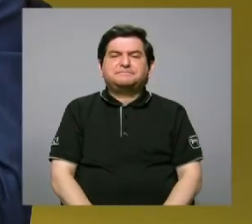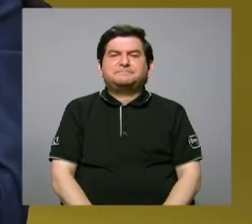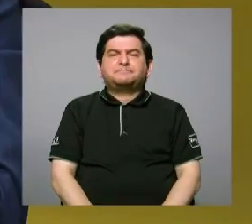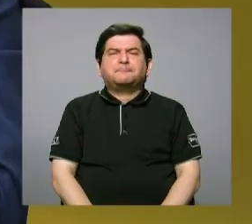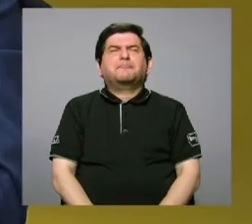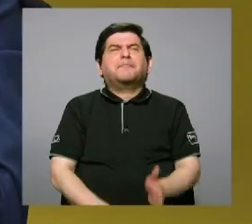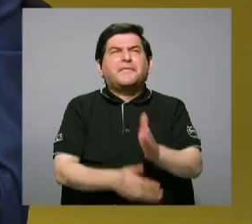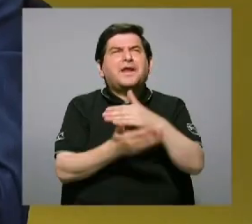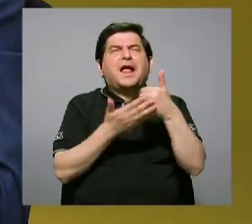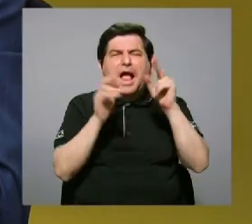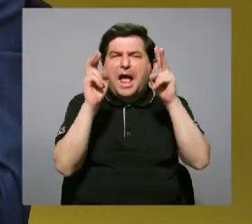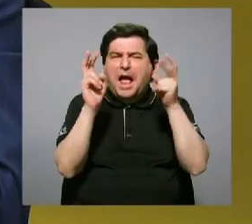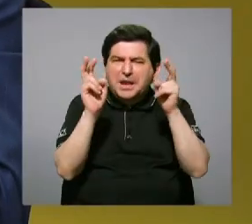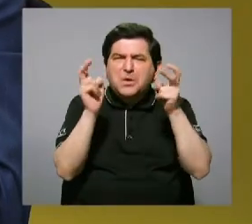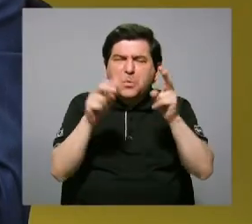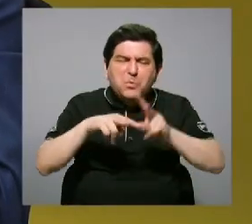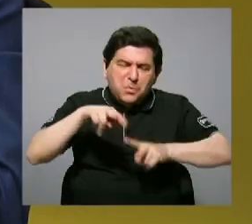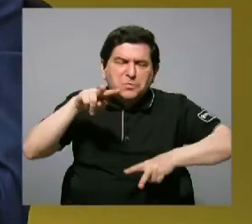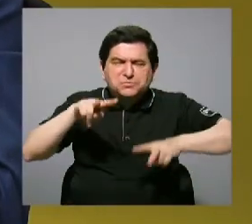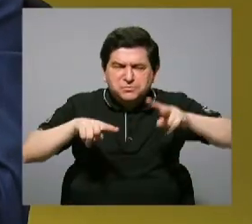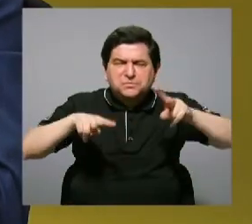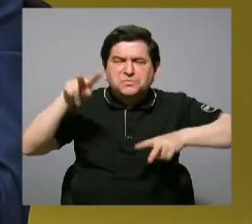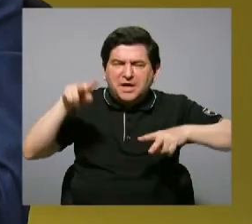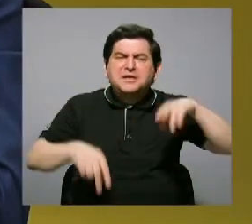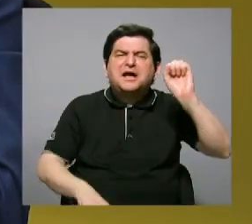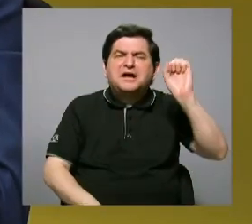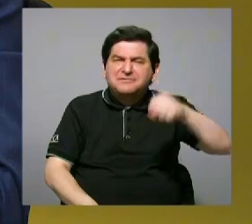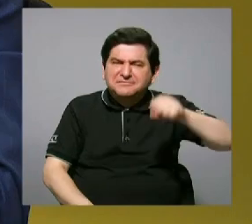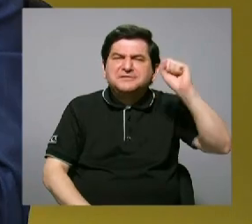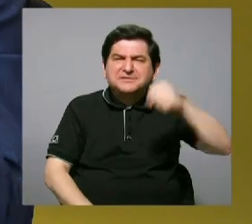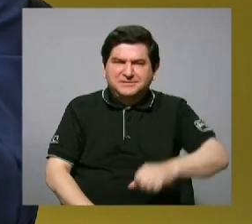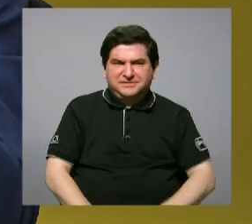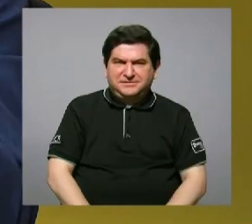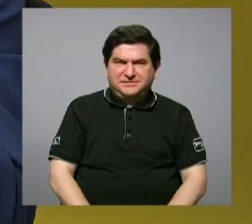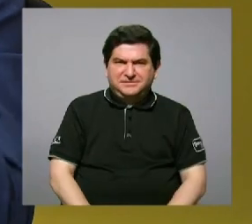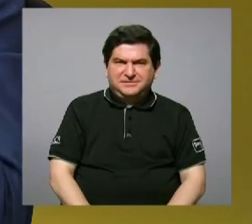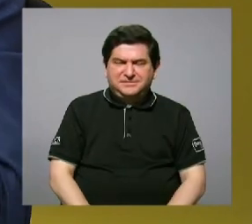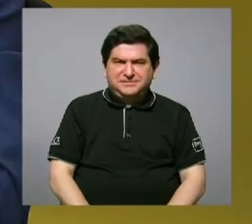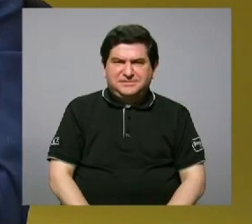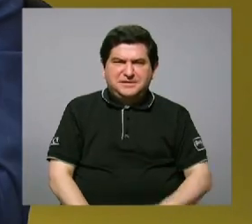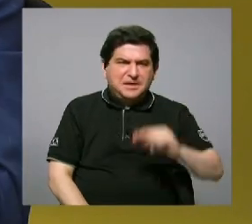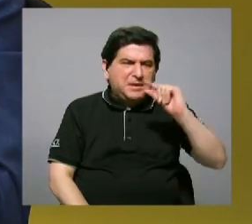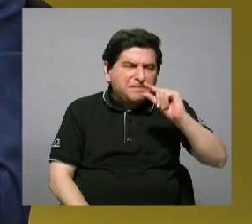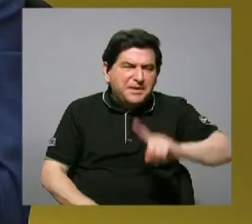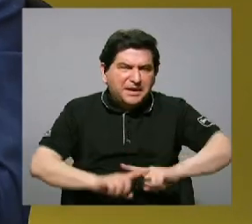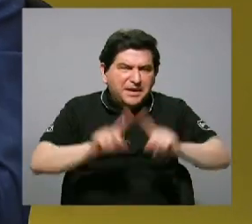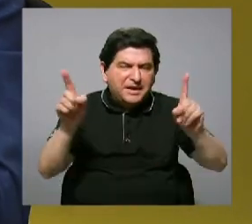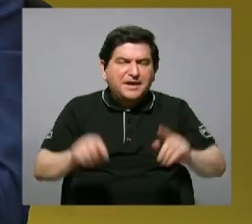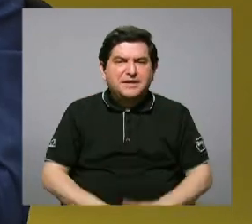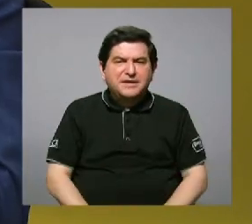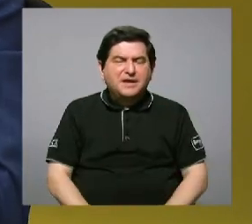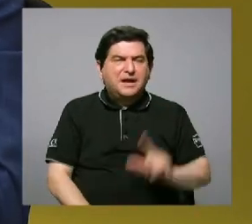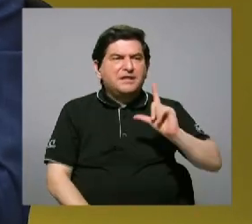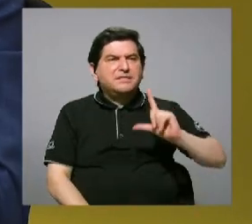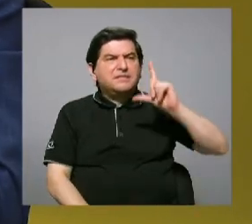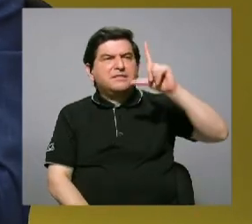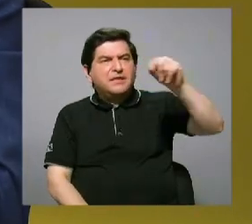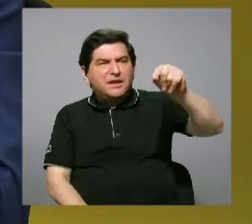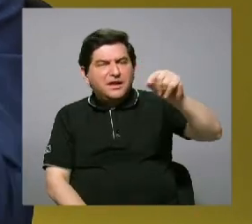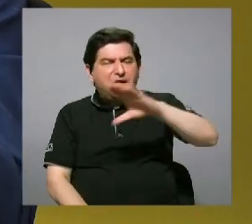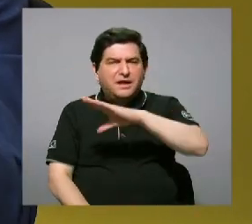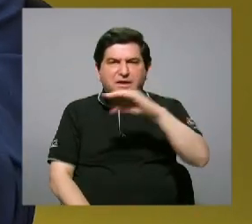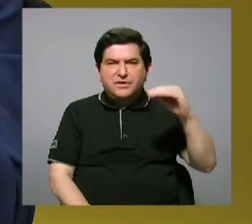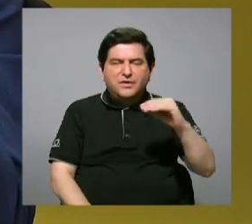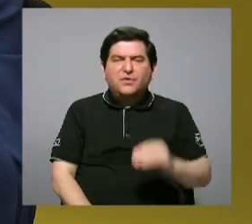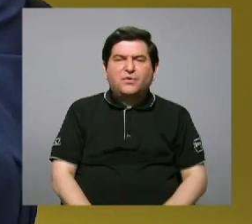Hay algunos temas, hay algunas variables que sí tienen como alguna de pequeña diferenciación entre zona rural